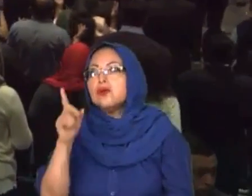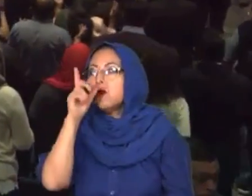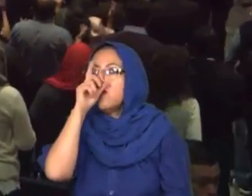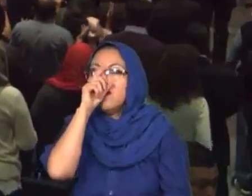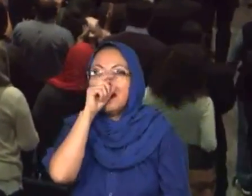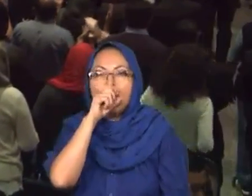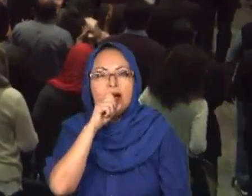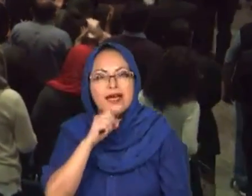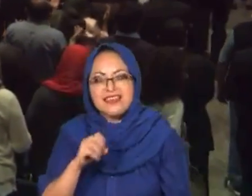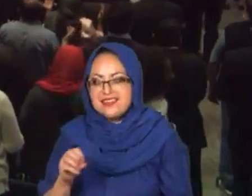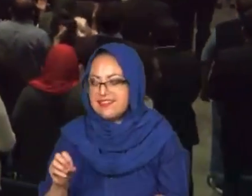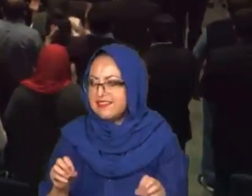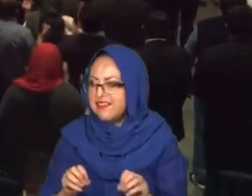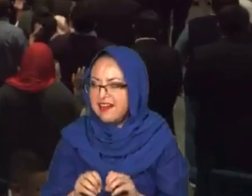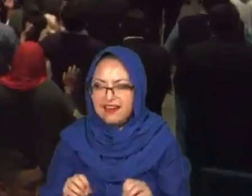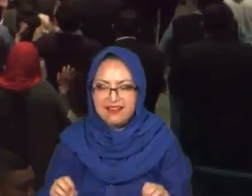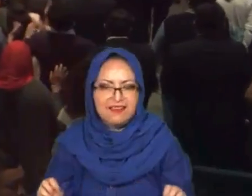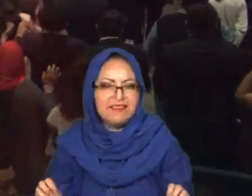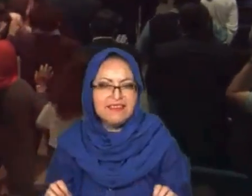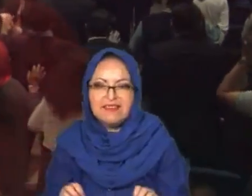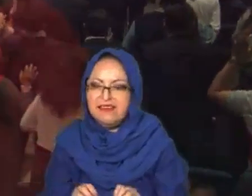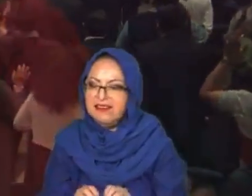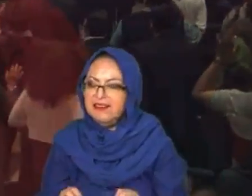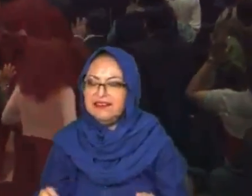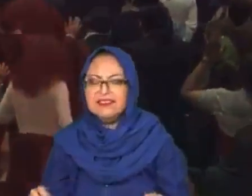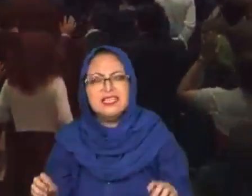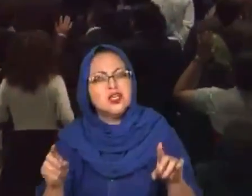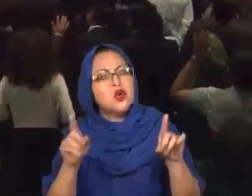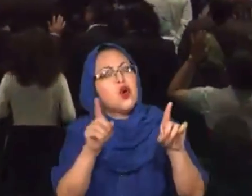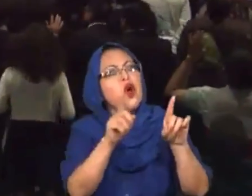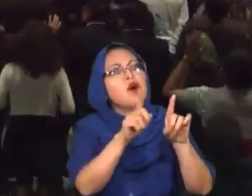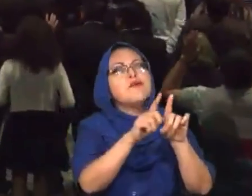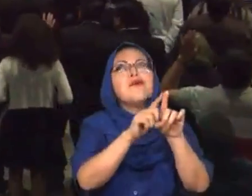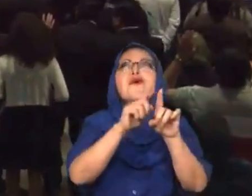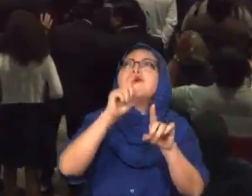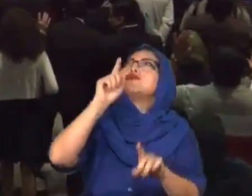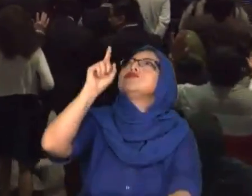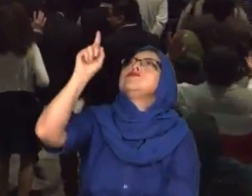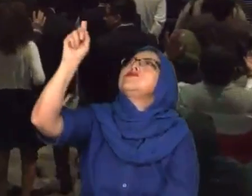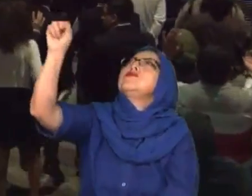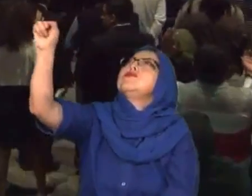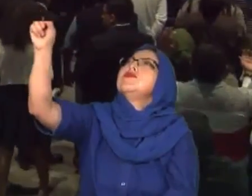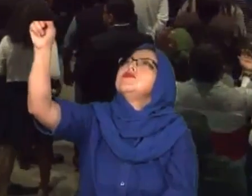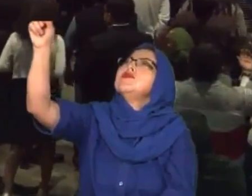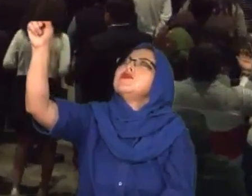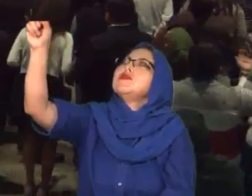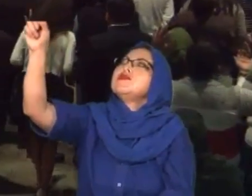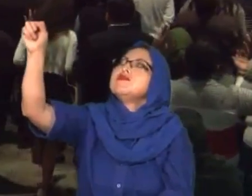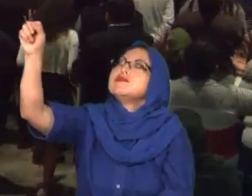No hay nadie como tú.